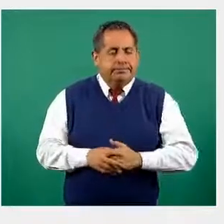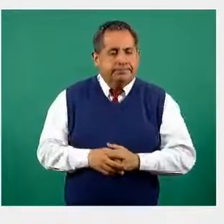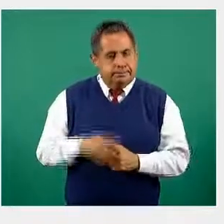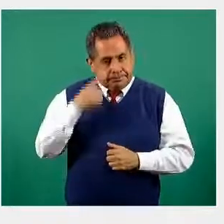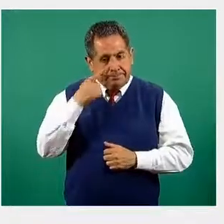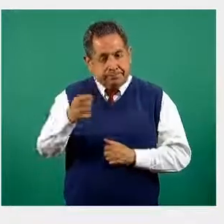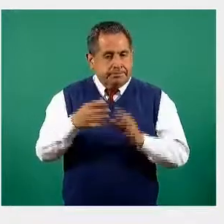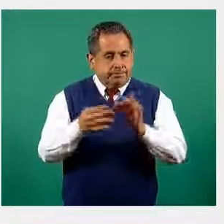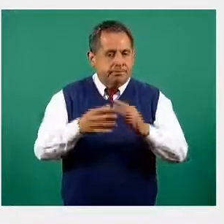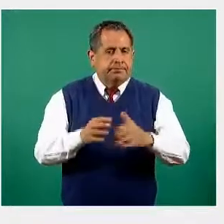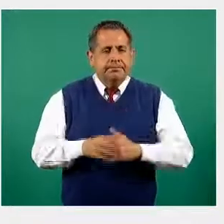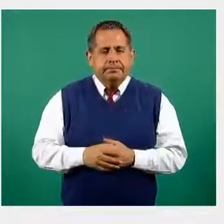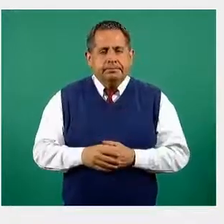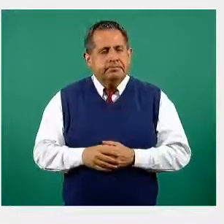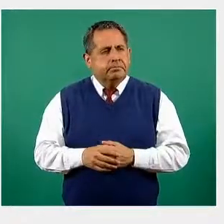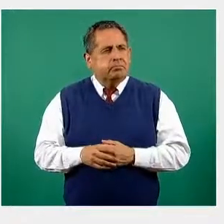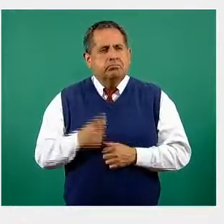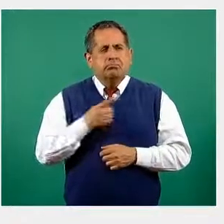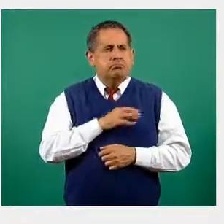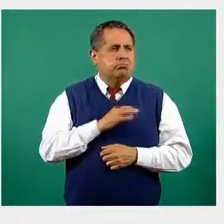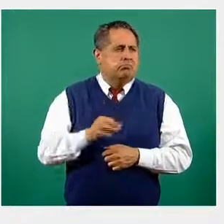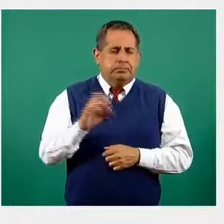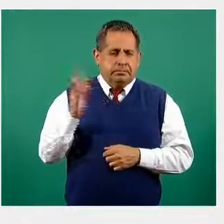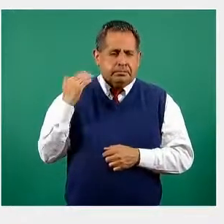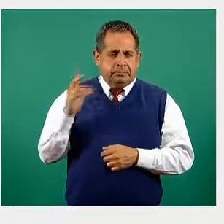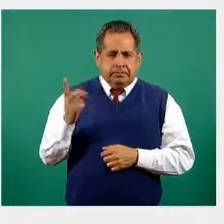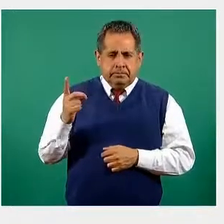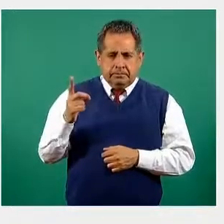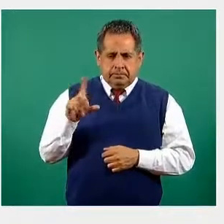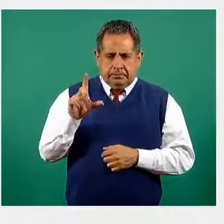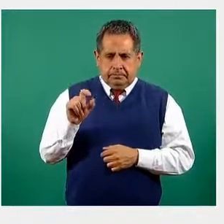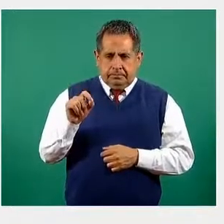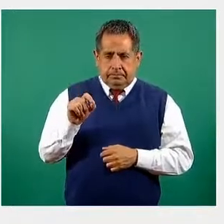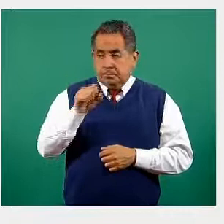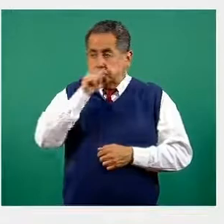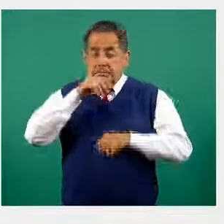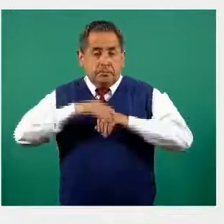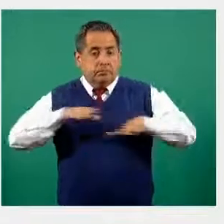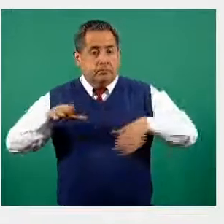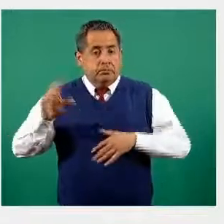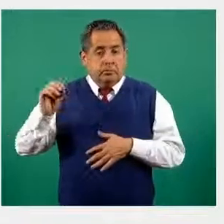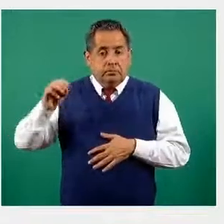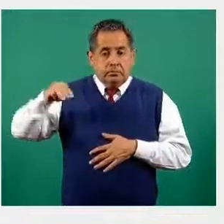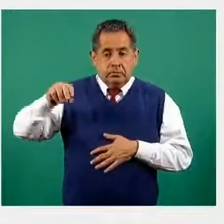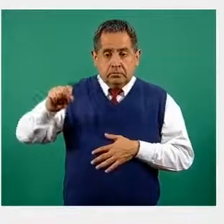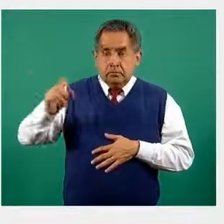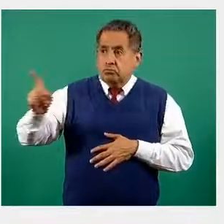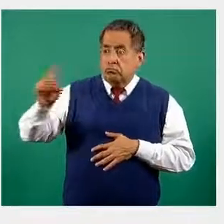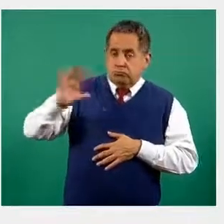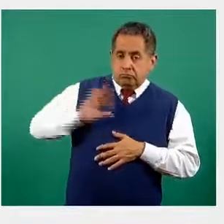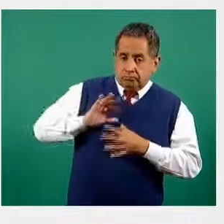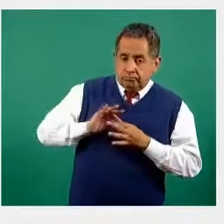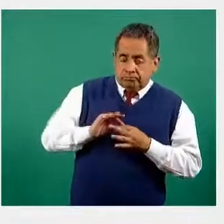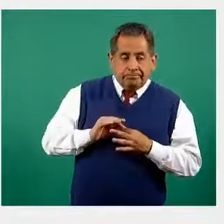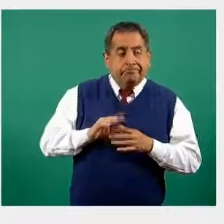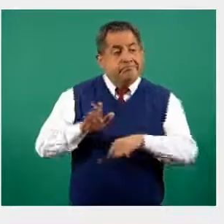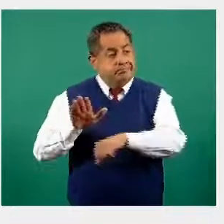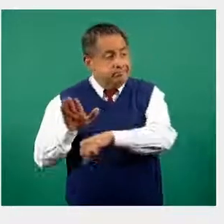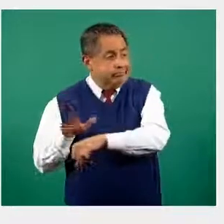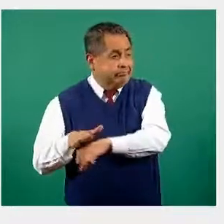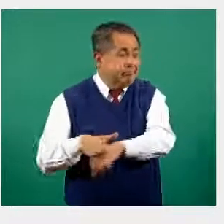Empezamos por ahí del 20 de diciembre, recibimos un comunicado por parte de la OMS donde nos explican que existe una